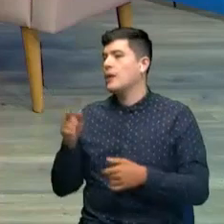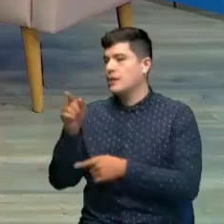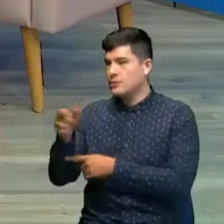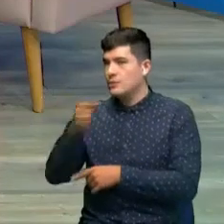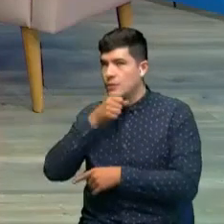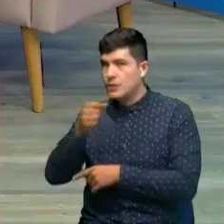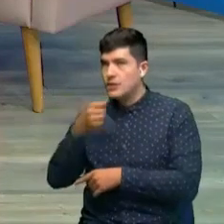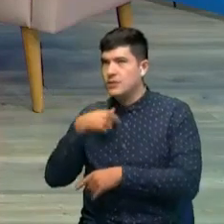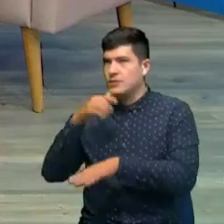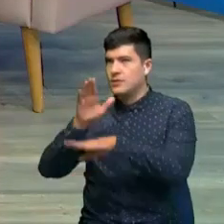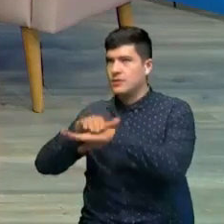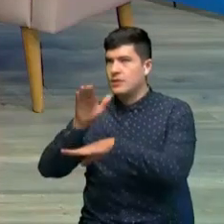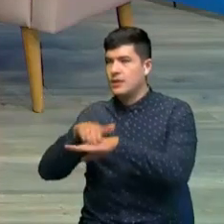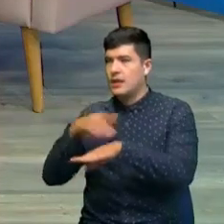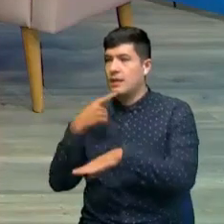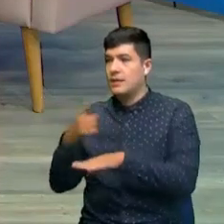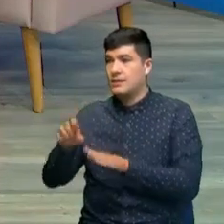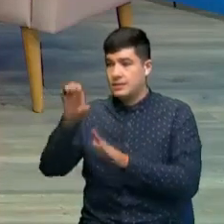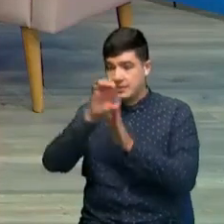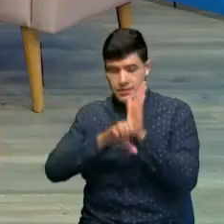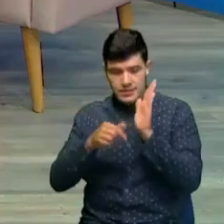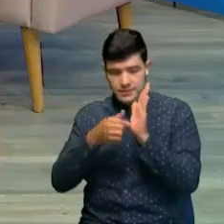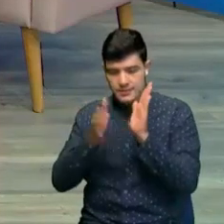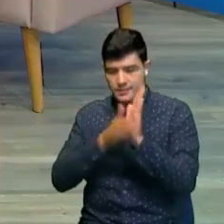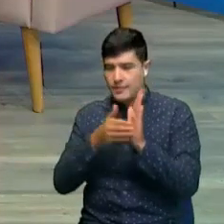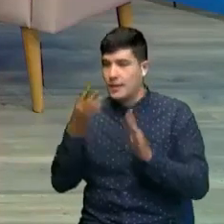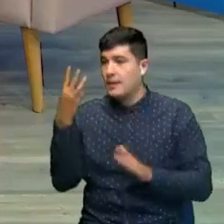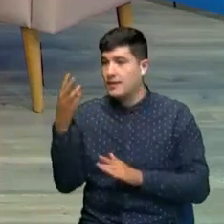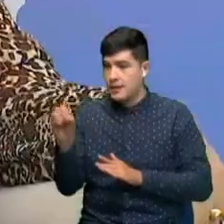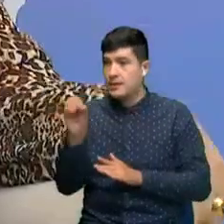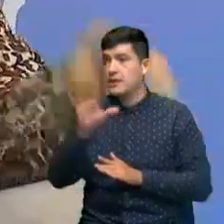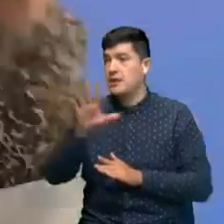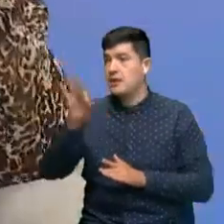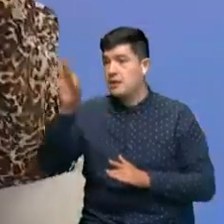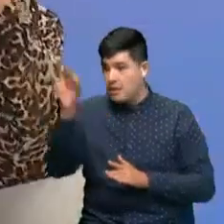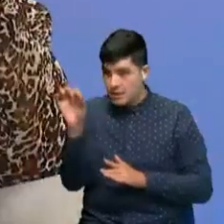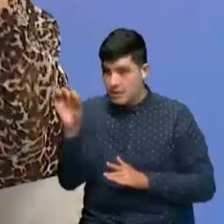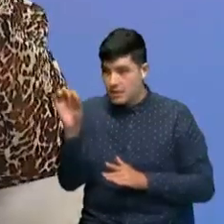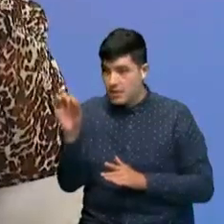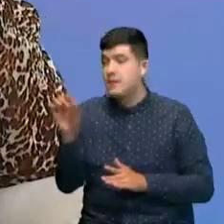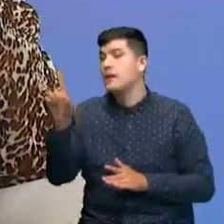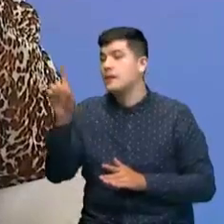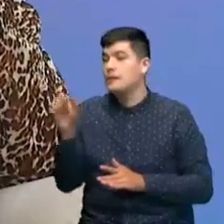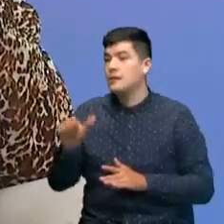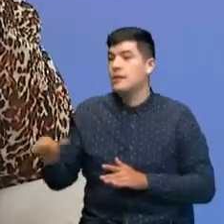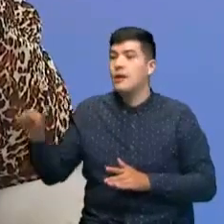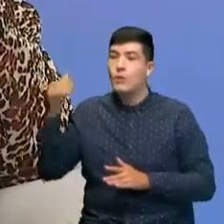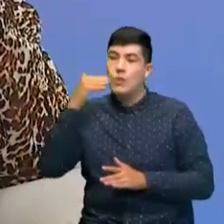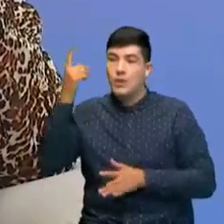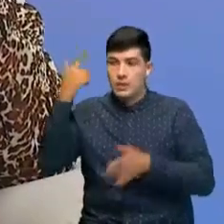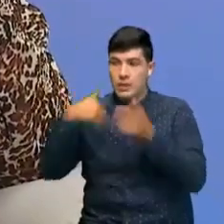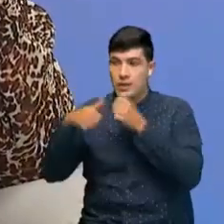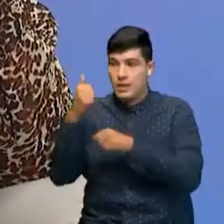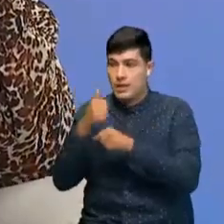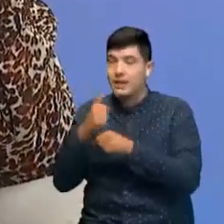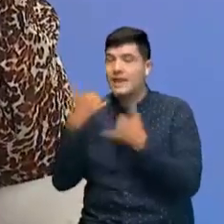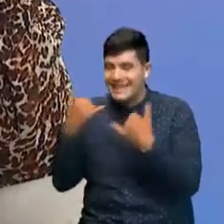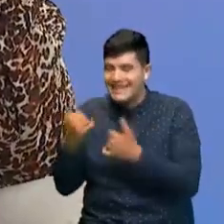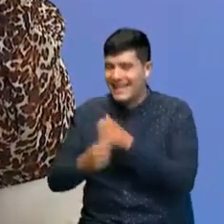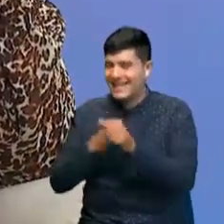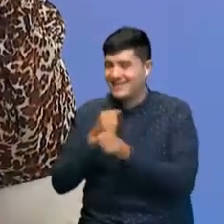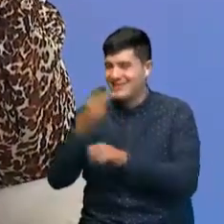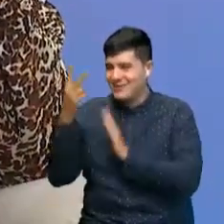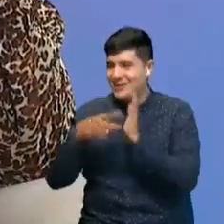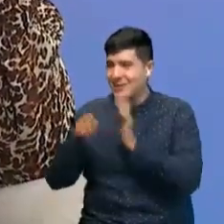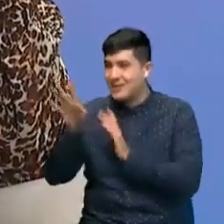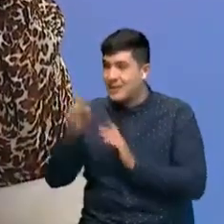noticia que le traigo. La sentencia 3058, ¿sí?, del 6 de agosto del 2019,